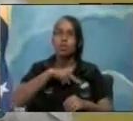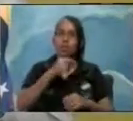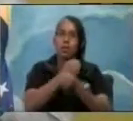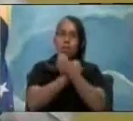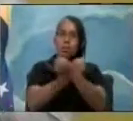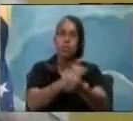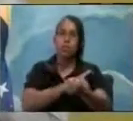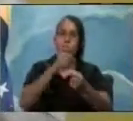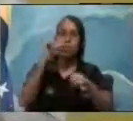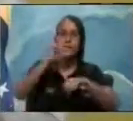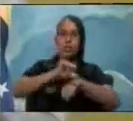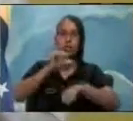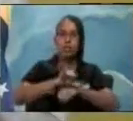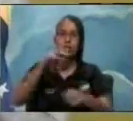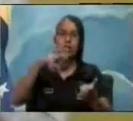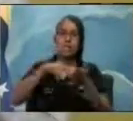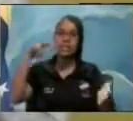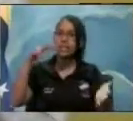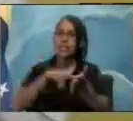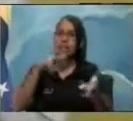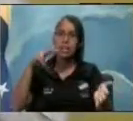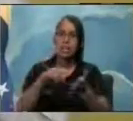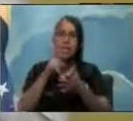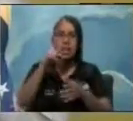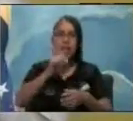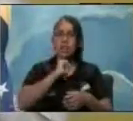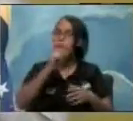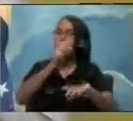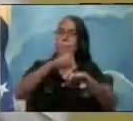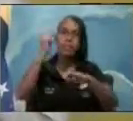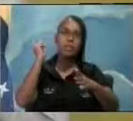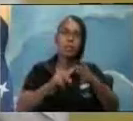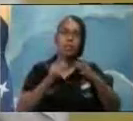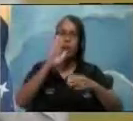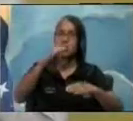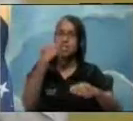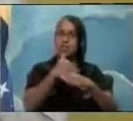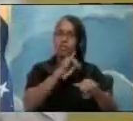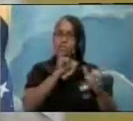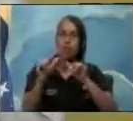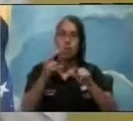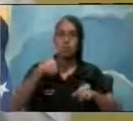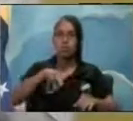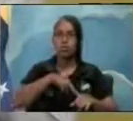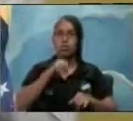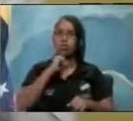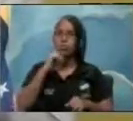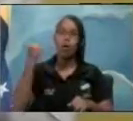de la iglesia, salta y brinca. Ese es pentecostal, así como nosotros también. Yo era